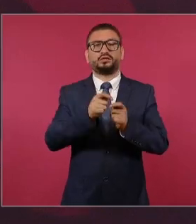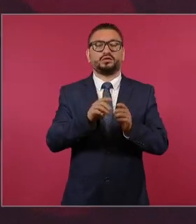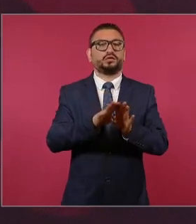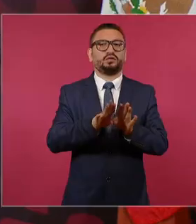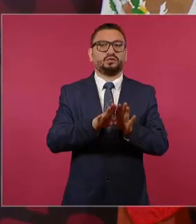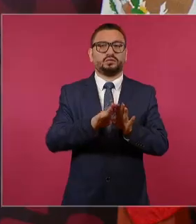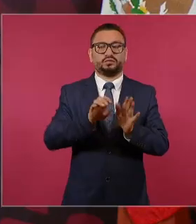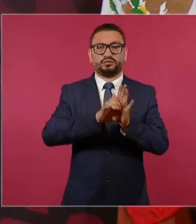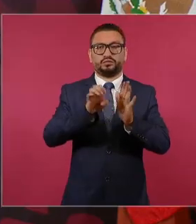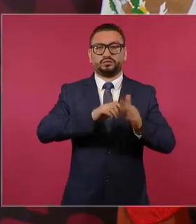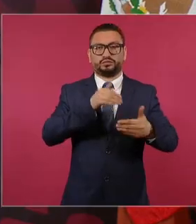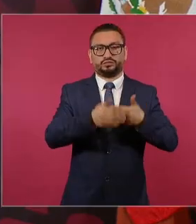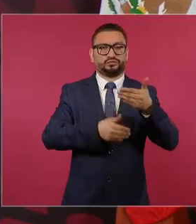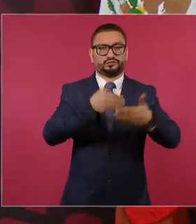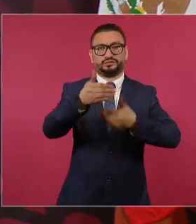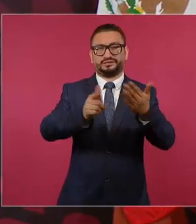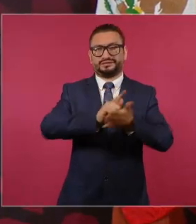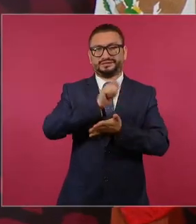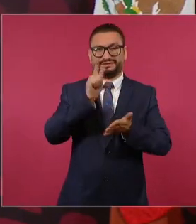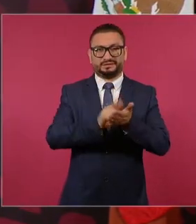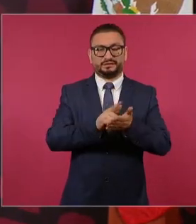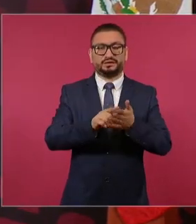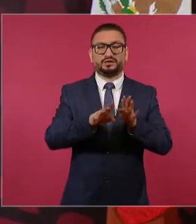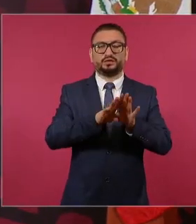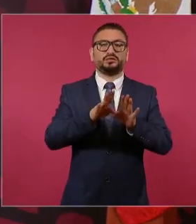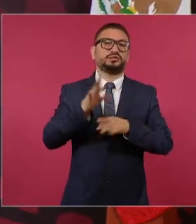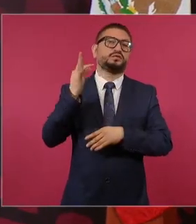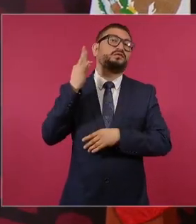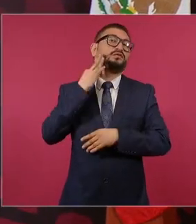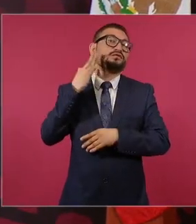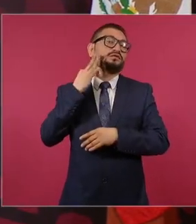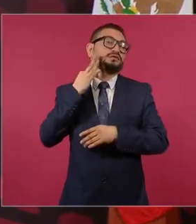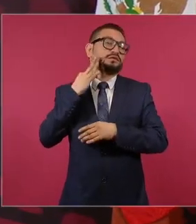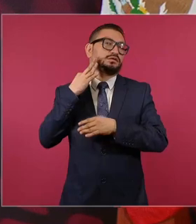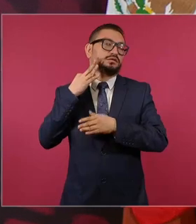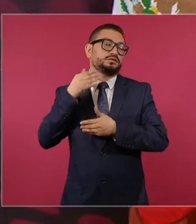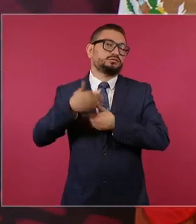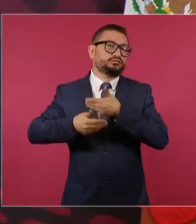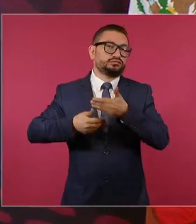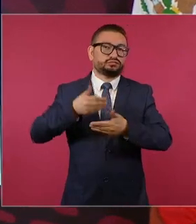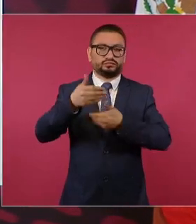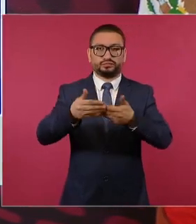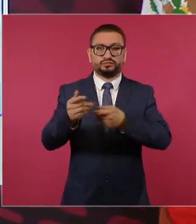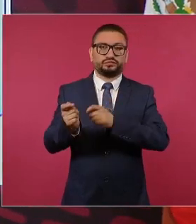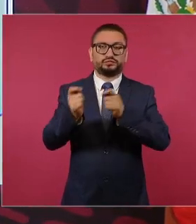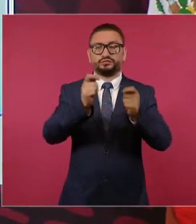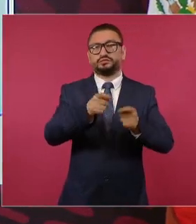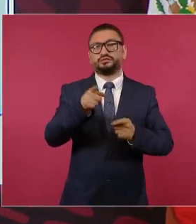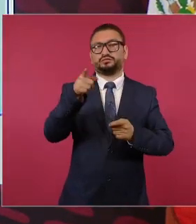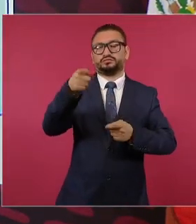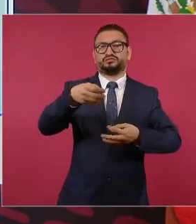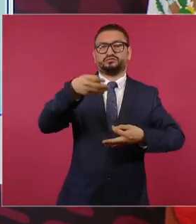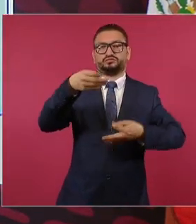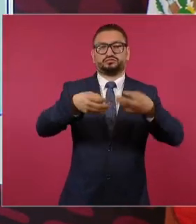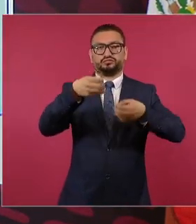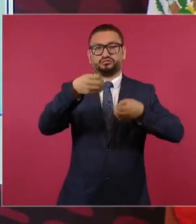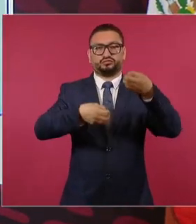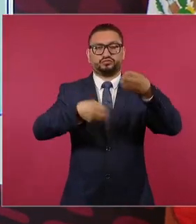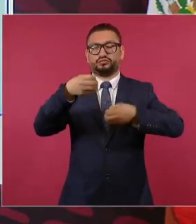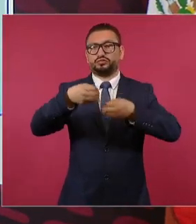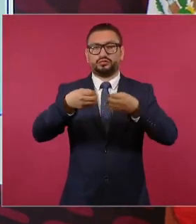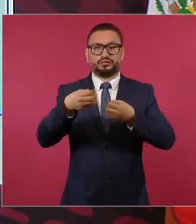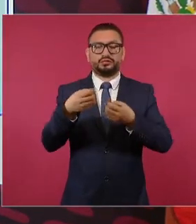un proceso legal de la Fiscalía al Poder Judicial,